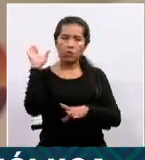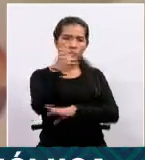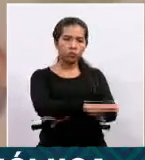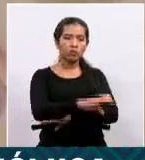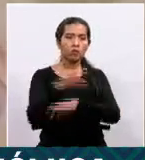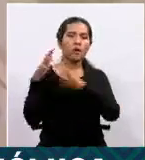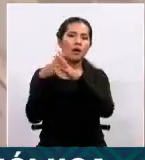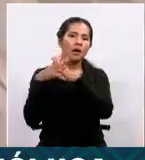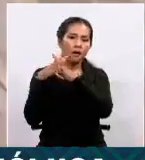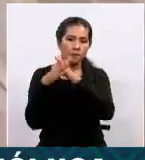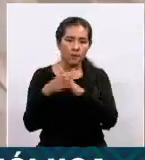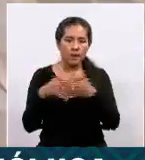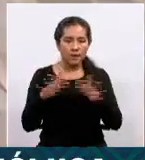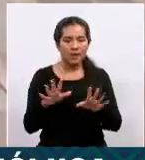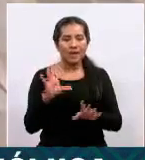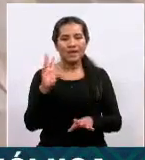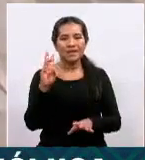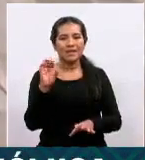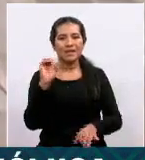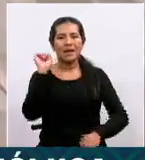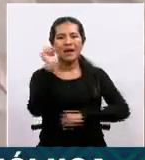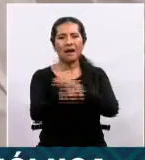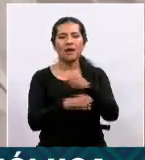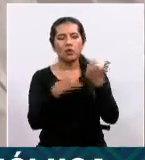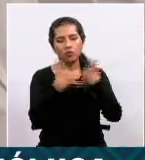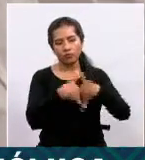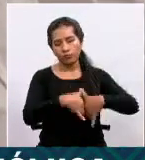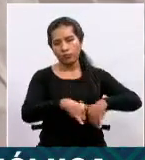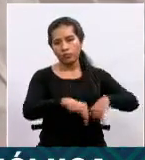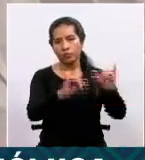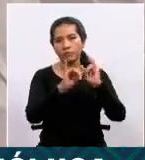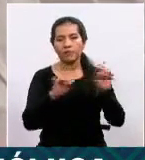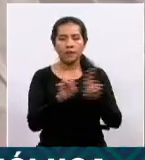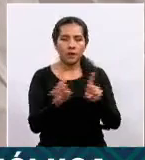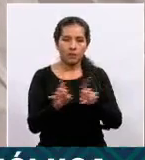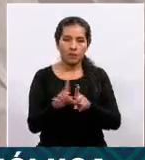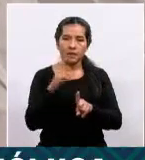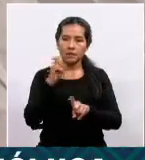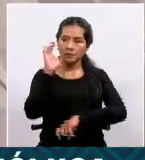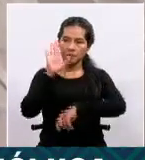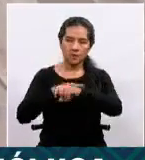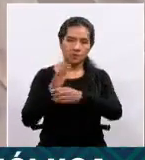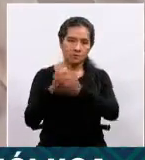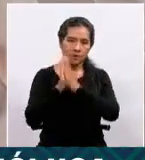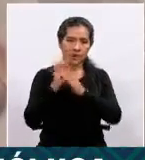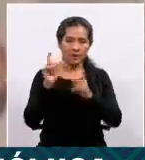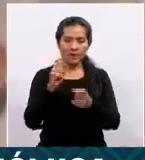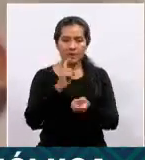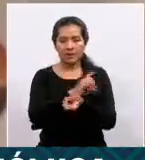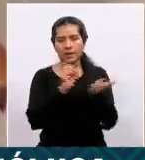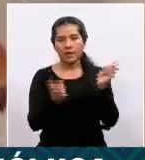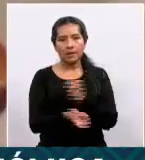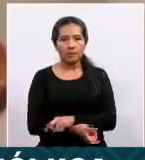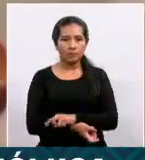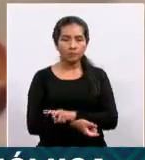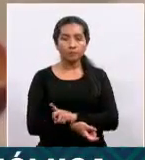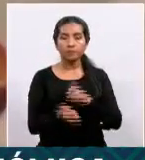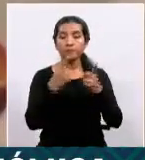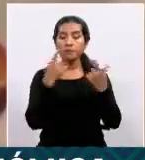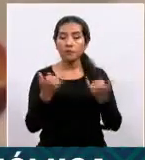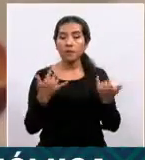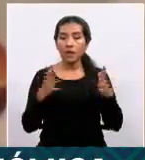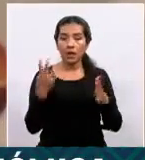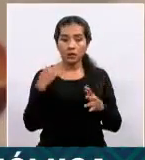Unidos durante más de 6 décadas, también haciendo un llamado a que este mismo sea eliminado. Todos comprenden